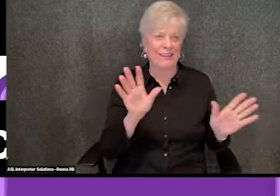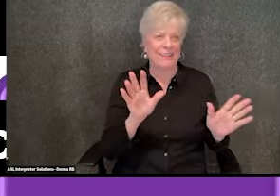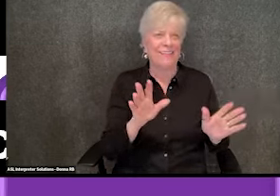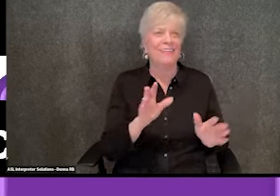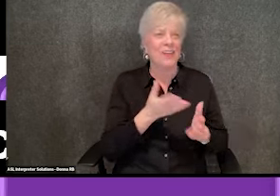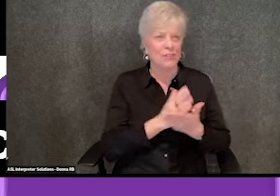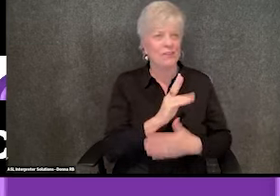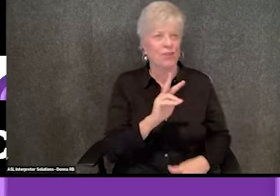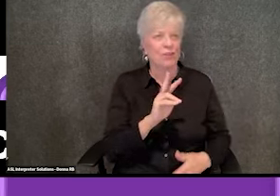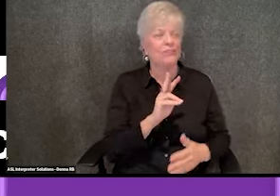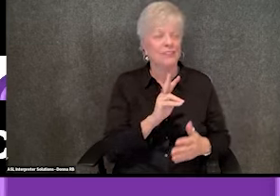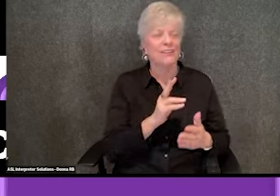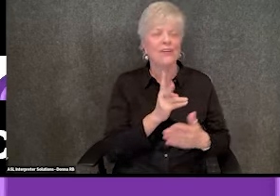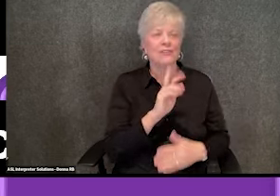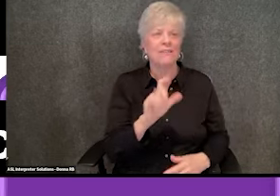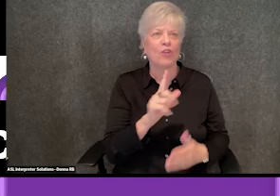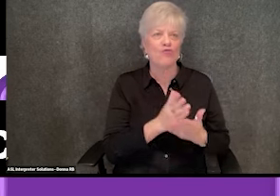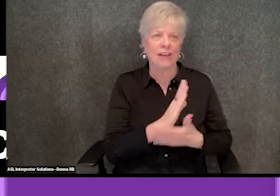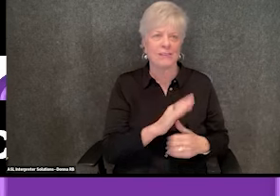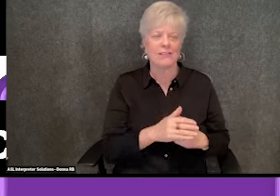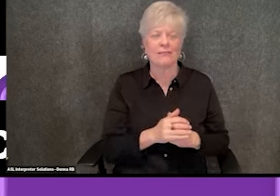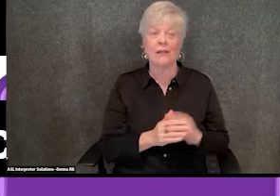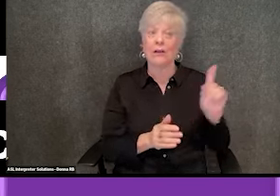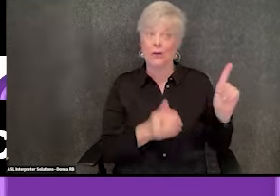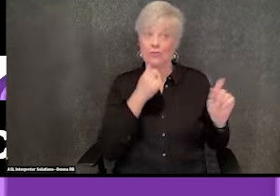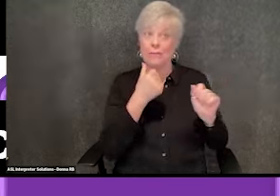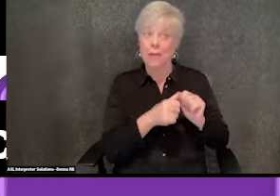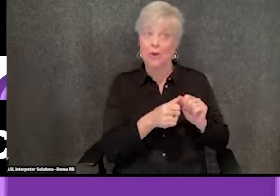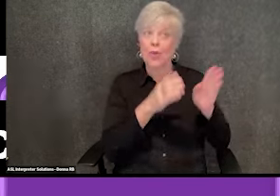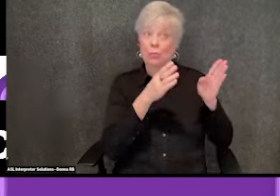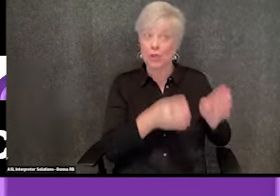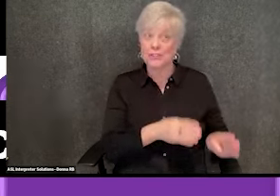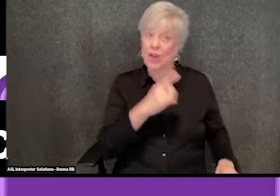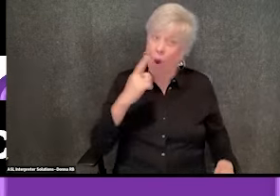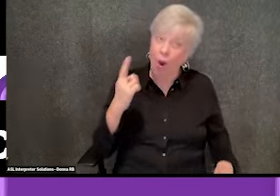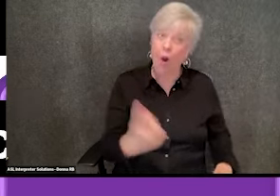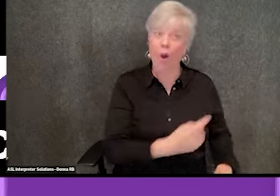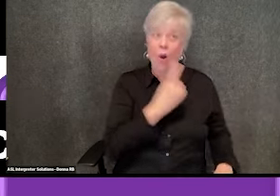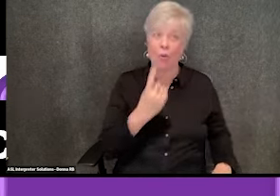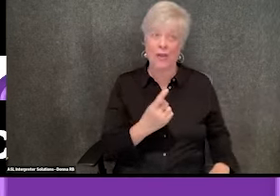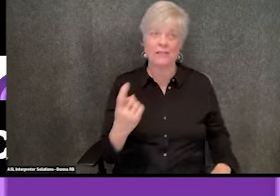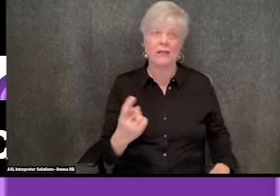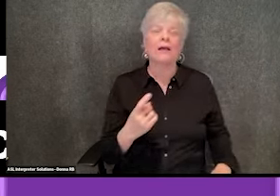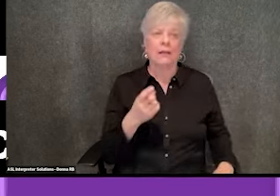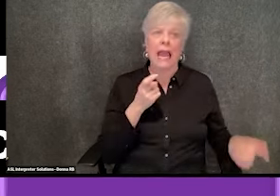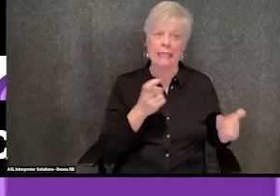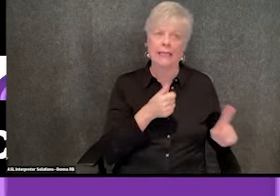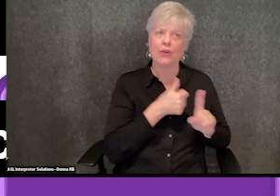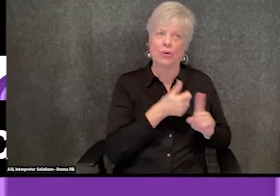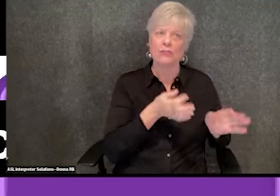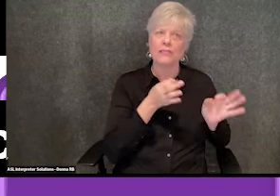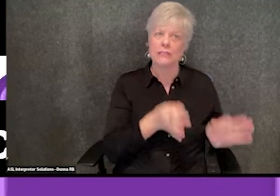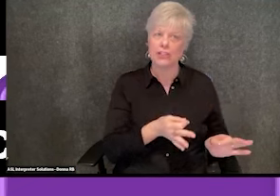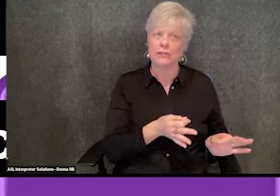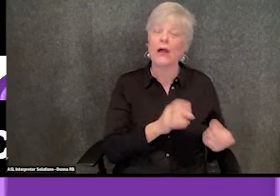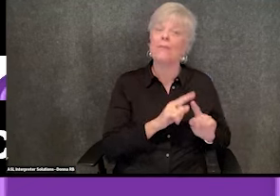civiles. Los acuerdos de decisiones de toma hacia el individuo siempre está a